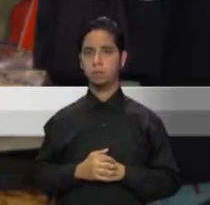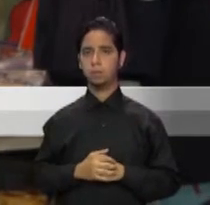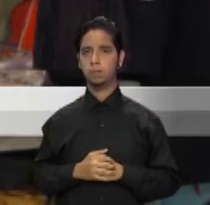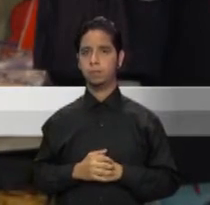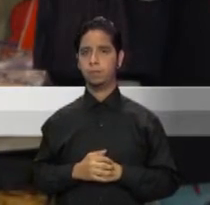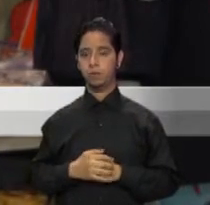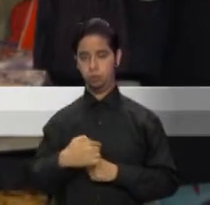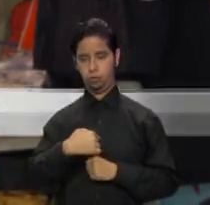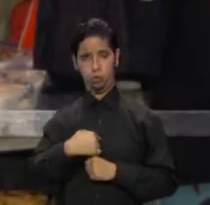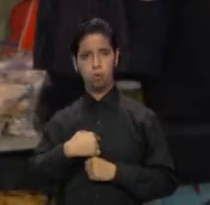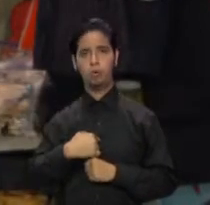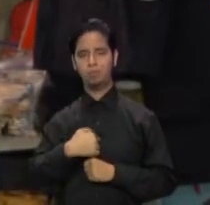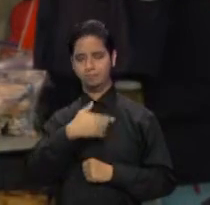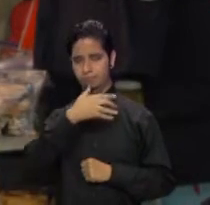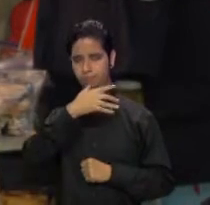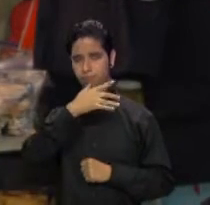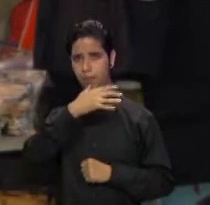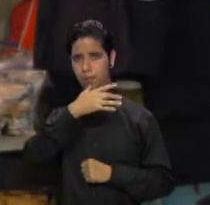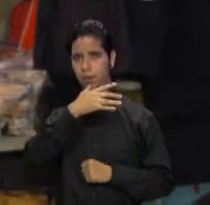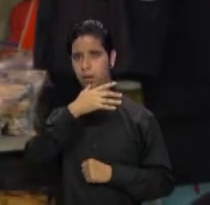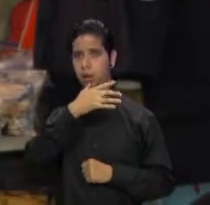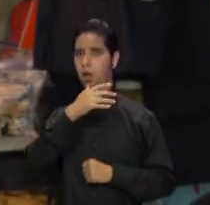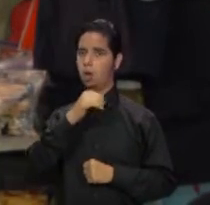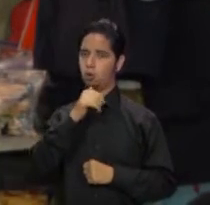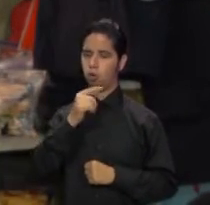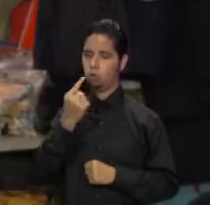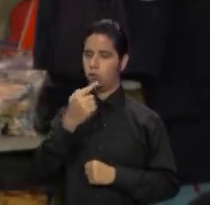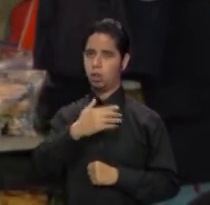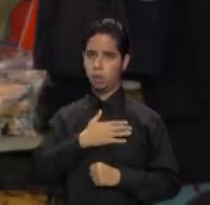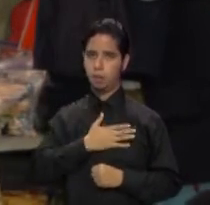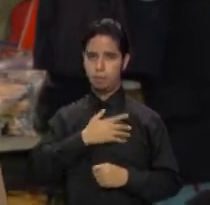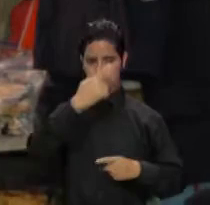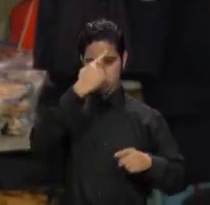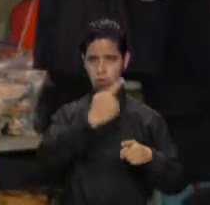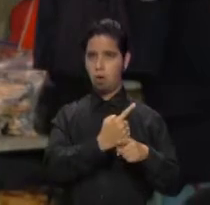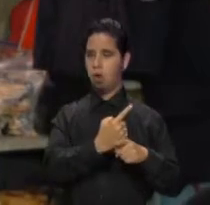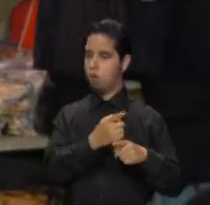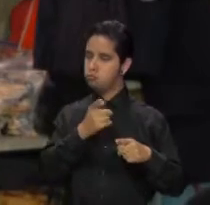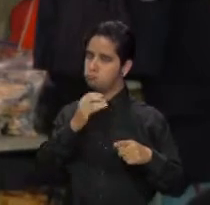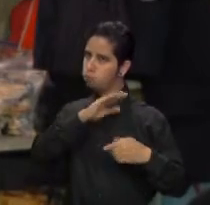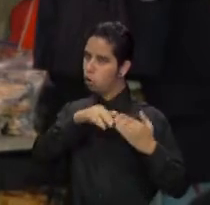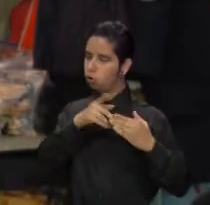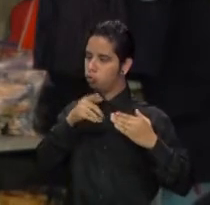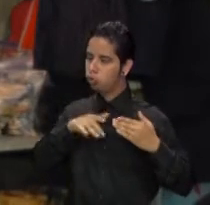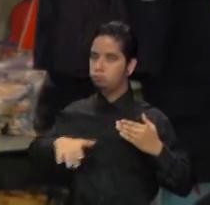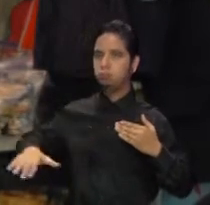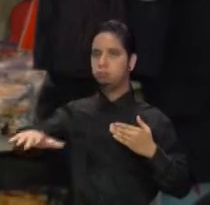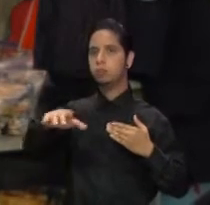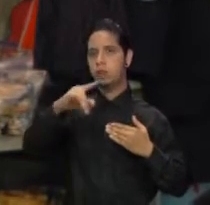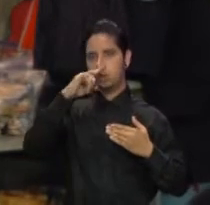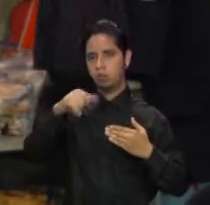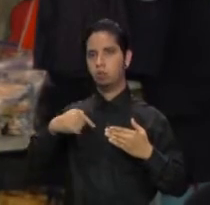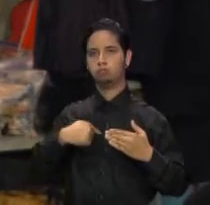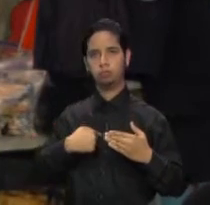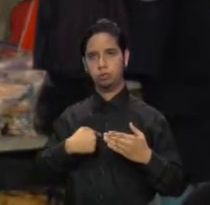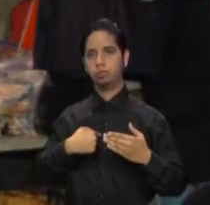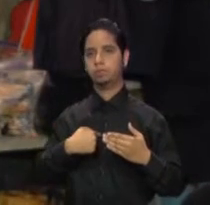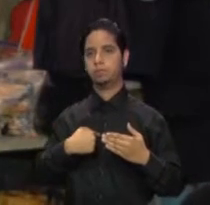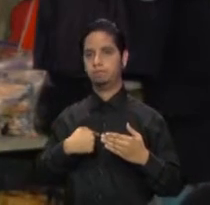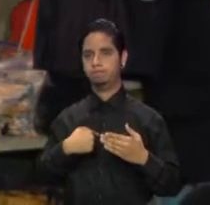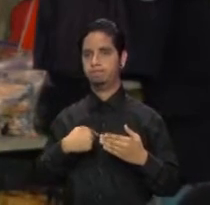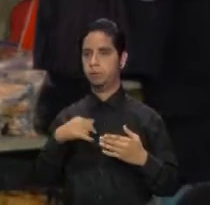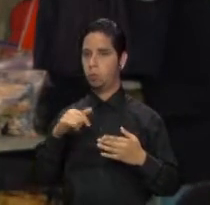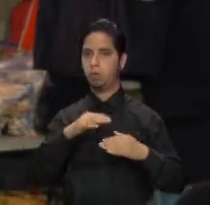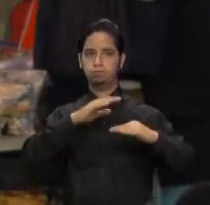yo como madre, ¿verdad? Madre no tan solo de mi hijo, sino de todos estos niños. Hicimos un llamado para